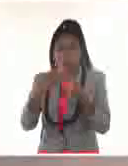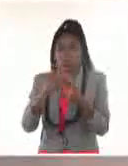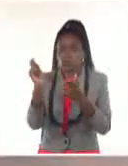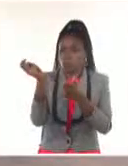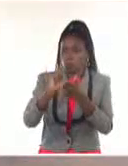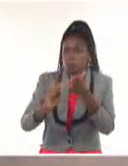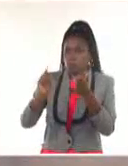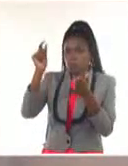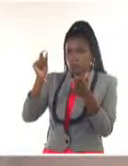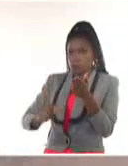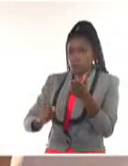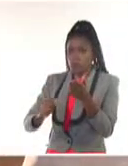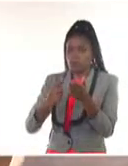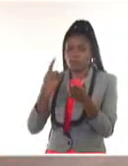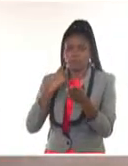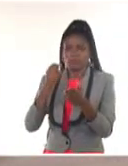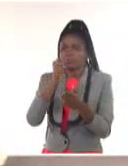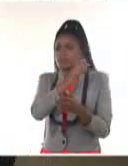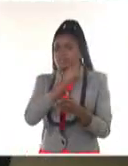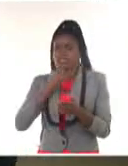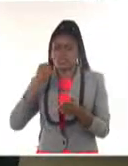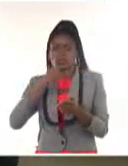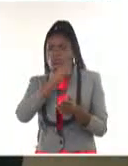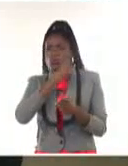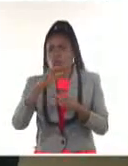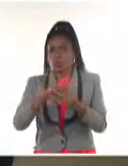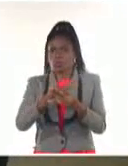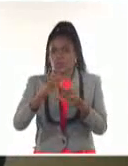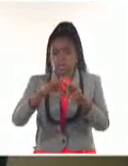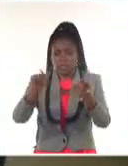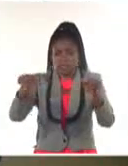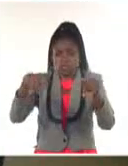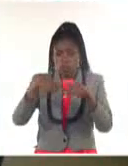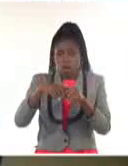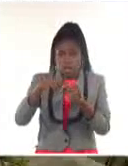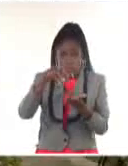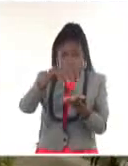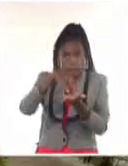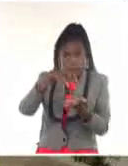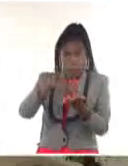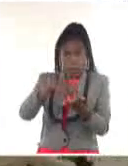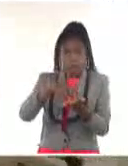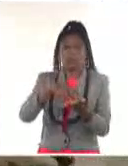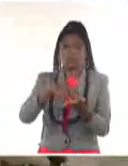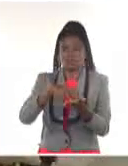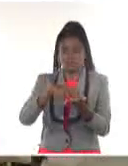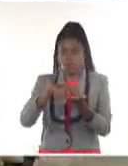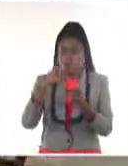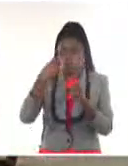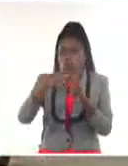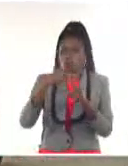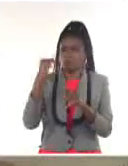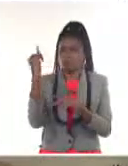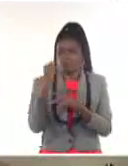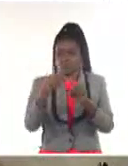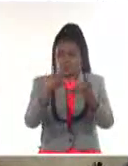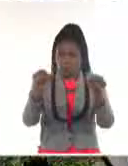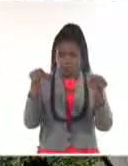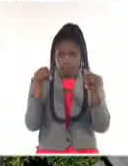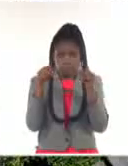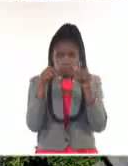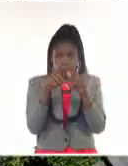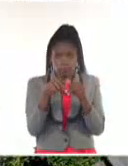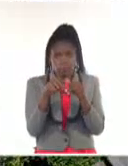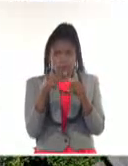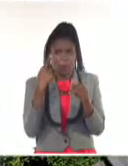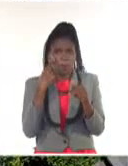el de Interpretación Patricio Vallagas, el Salón de la Ciudad, el Simposio Internacional Desafíos en el Manejo